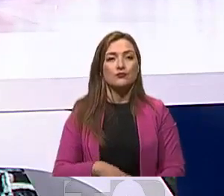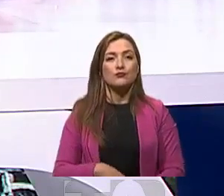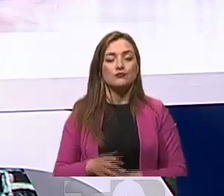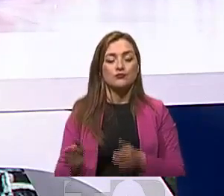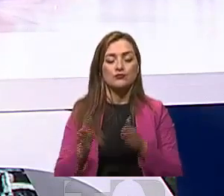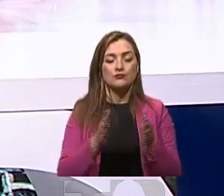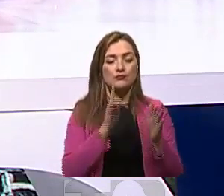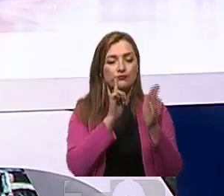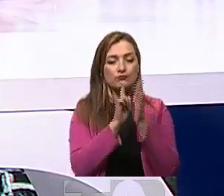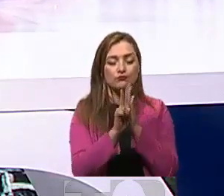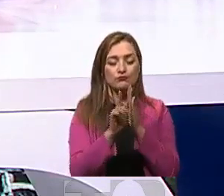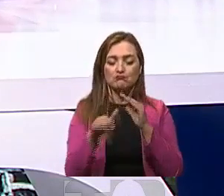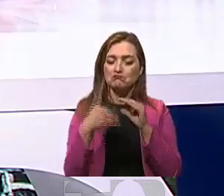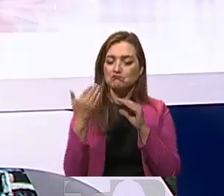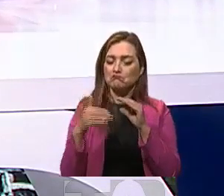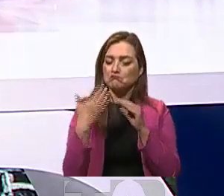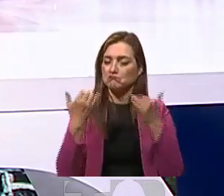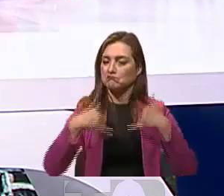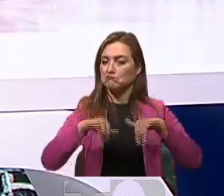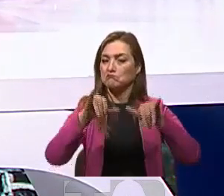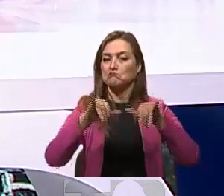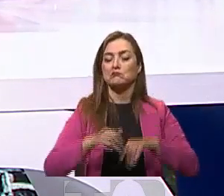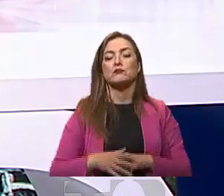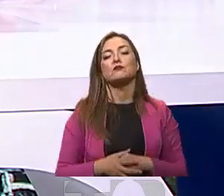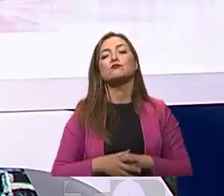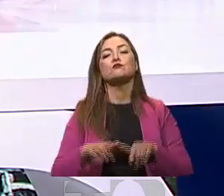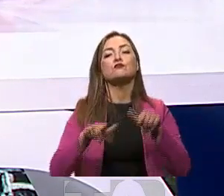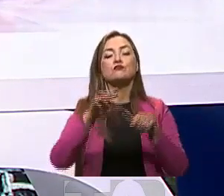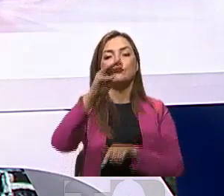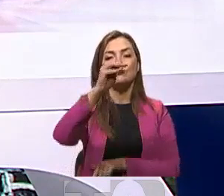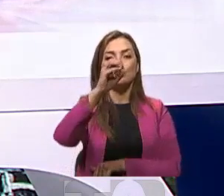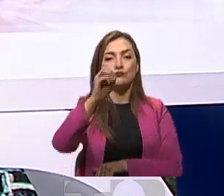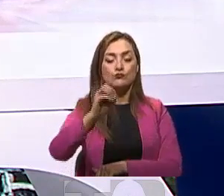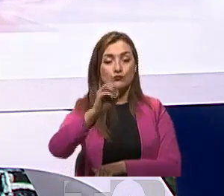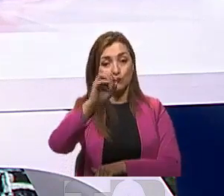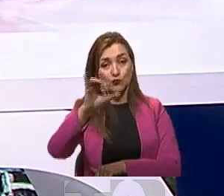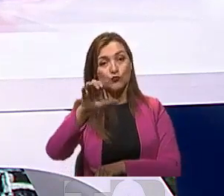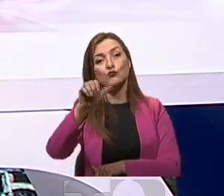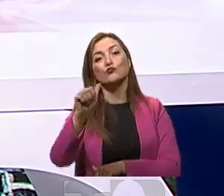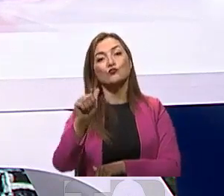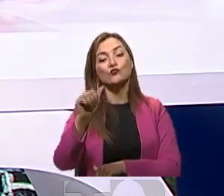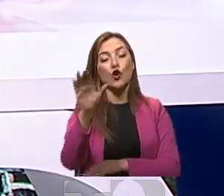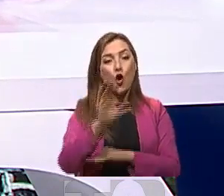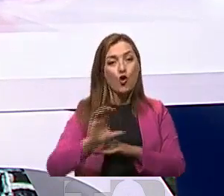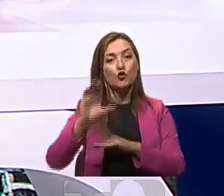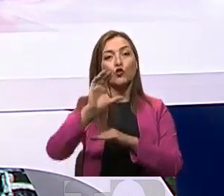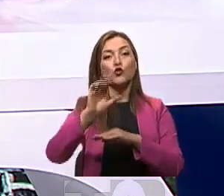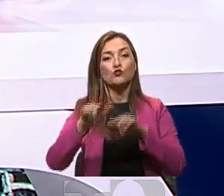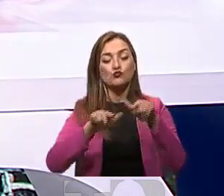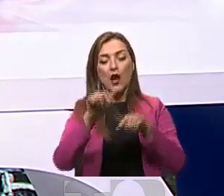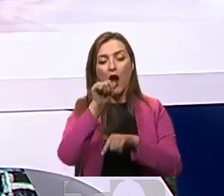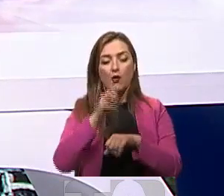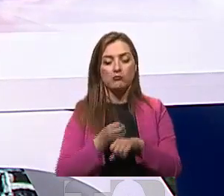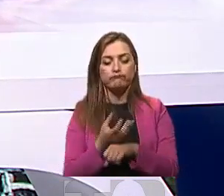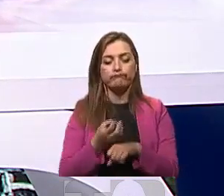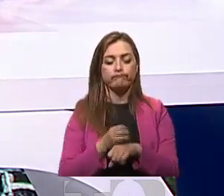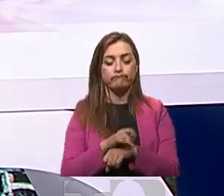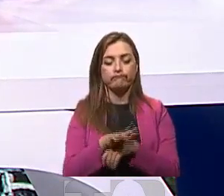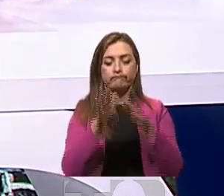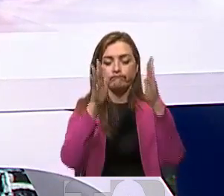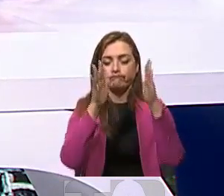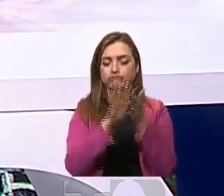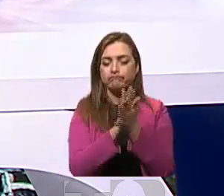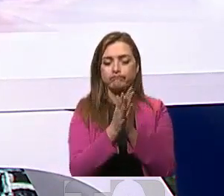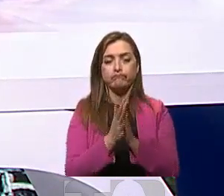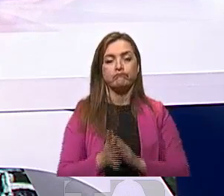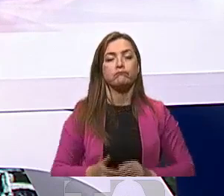Continuamos receptando las denuncias ciudadanas, porque en el sector de La Moya, esto en Conocoto, se registra una fuga de agua que no ha sido atendida por